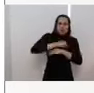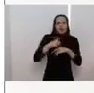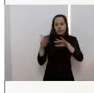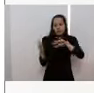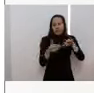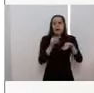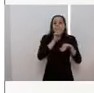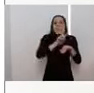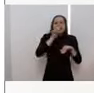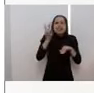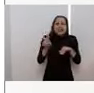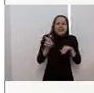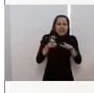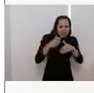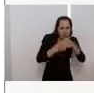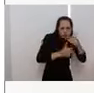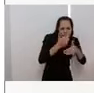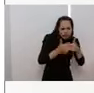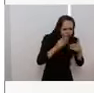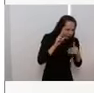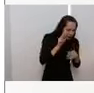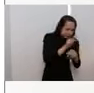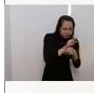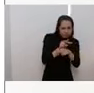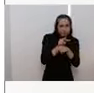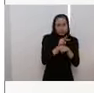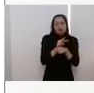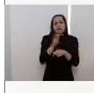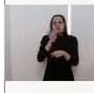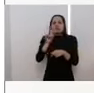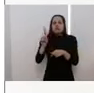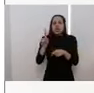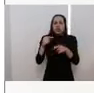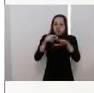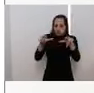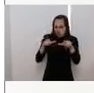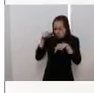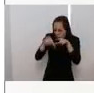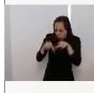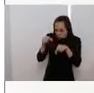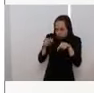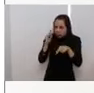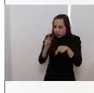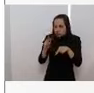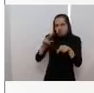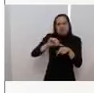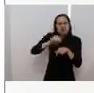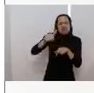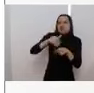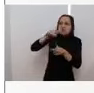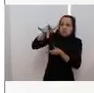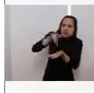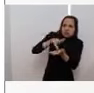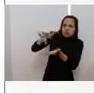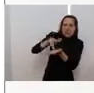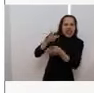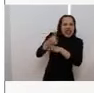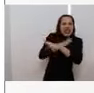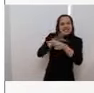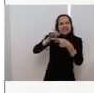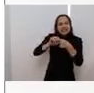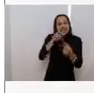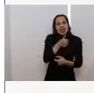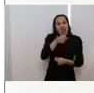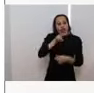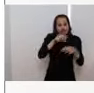procedimiento 91 consultorios que ustedes ven para atención de consulta externa y estamos hablando de consulta programada 12 consultorios